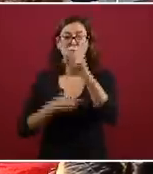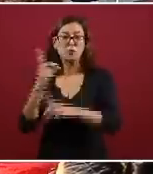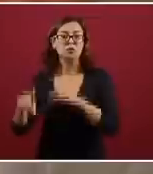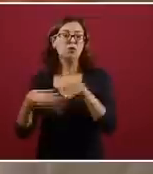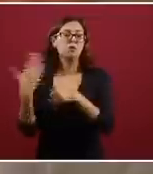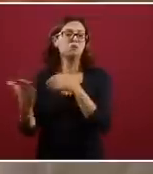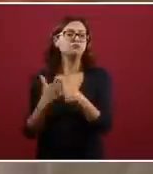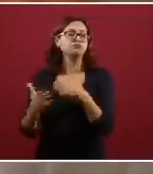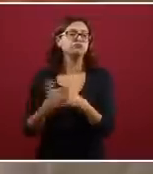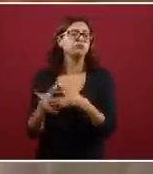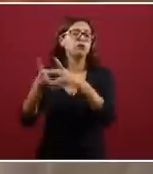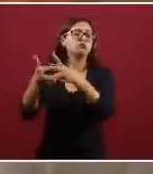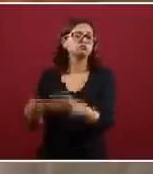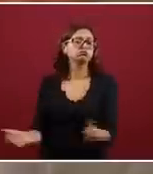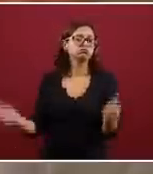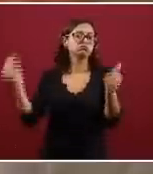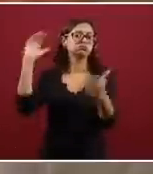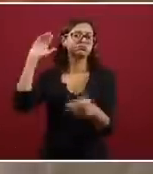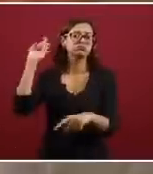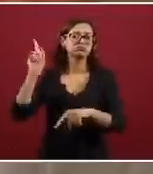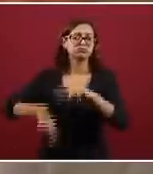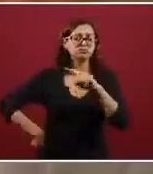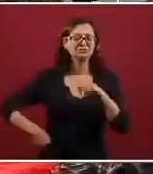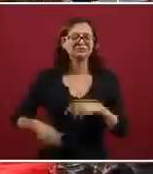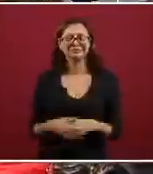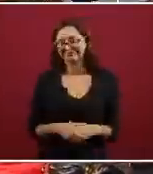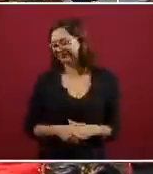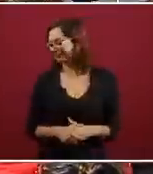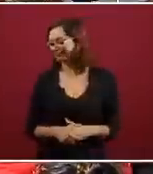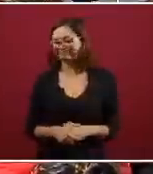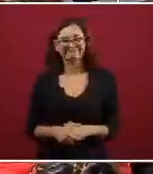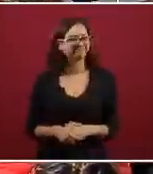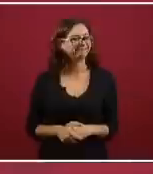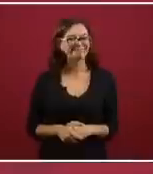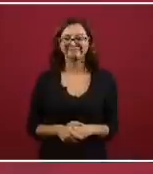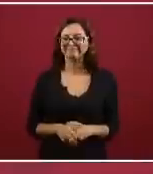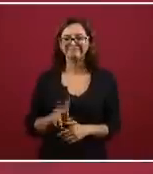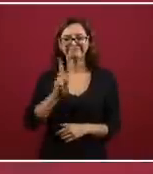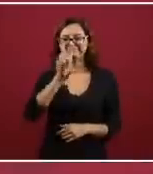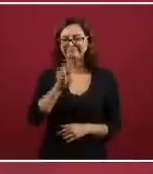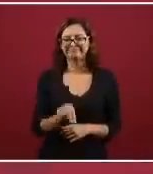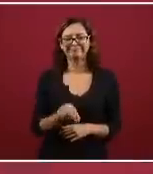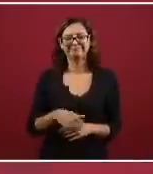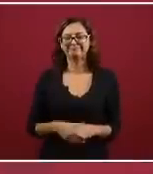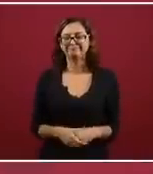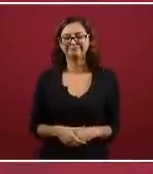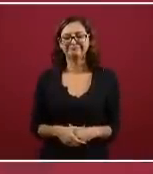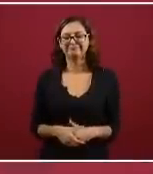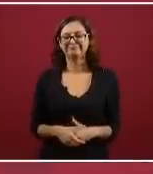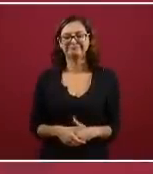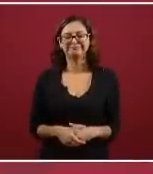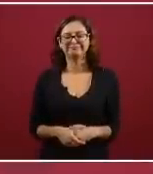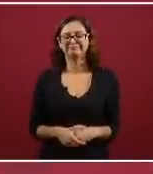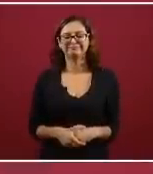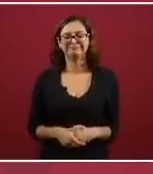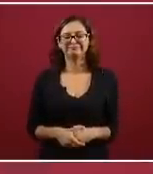una arma, a las drogas. No. Eso puede ser, pero es